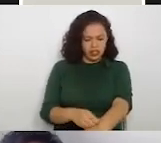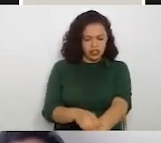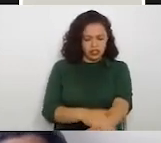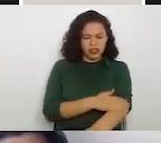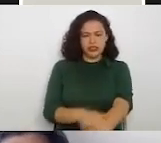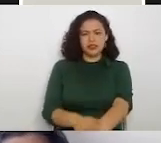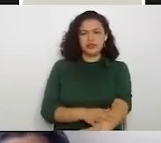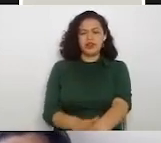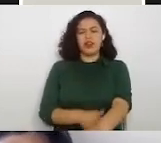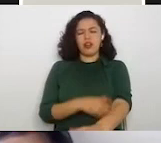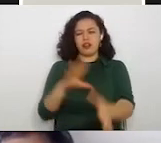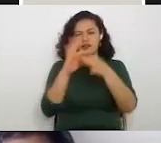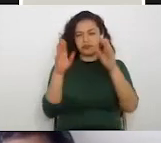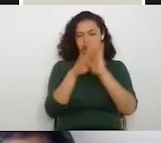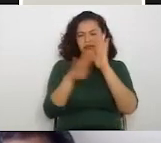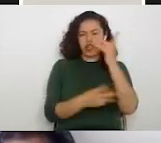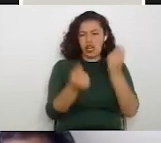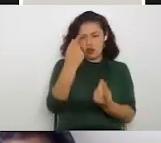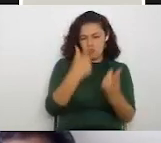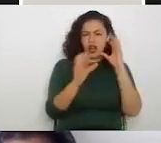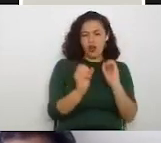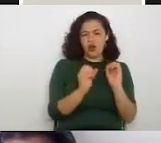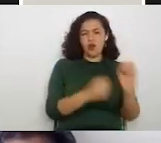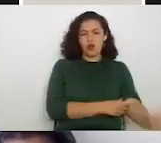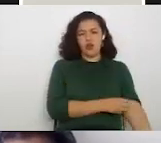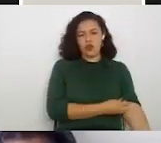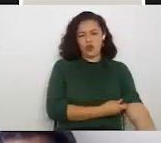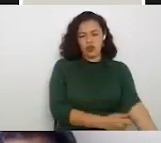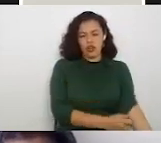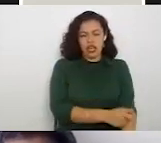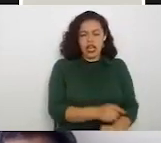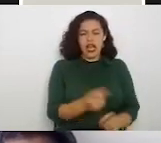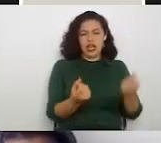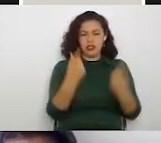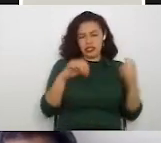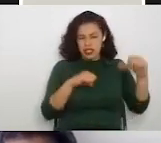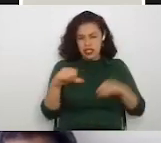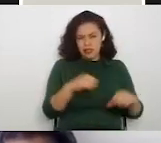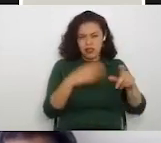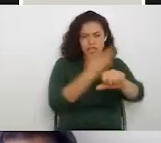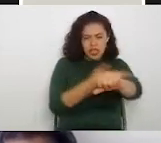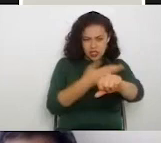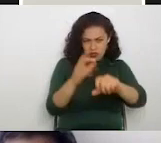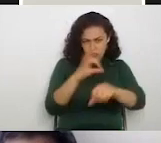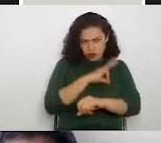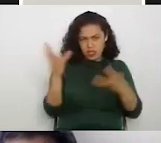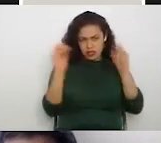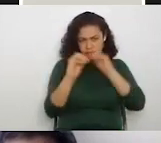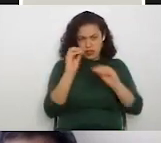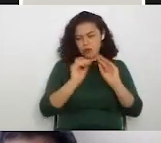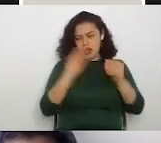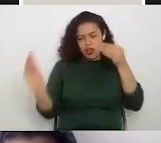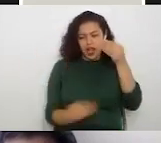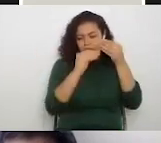de las actividades se pueden generar una serie de registros, ¿no? Entonces, se pueden incluir como anexos